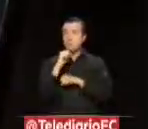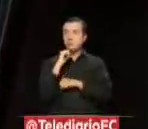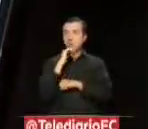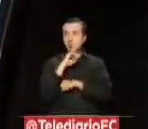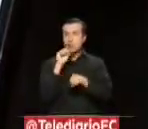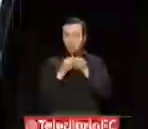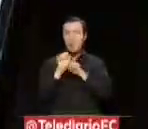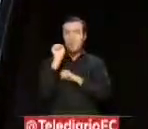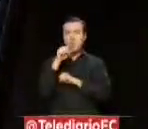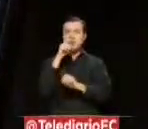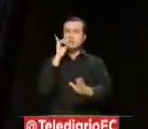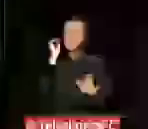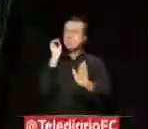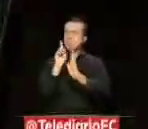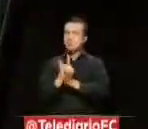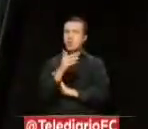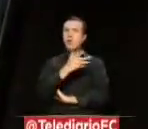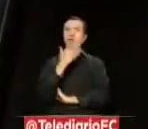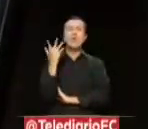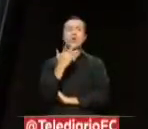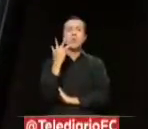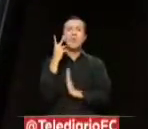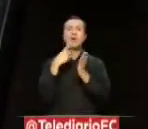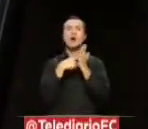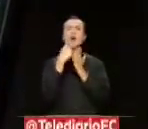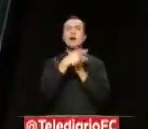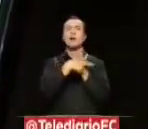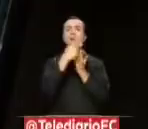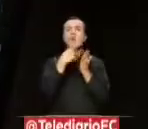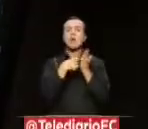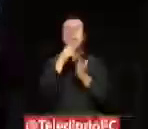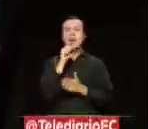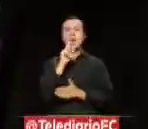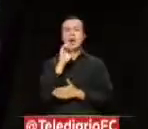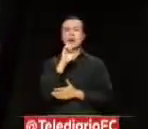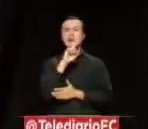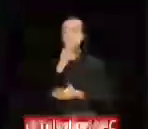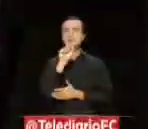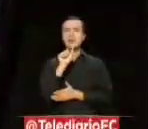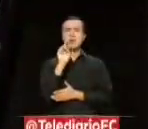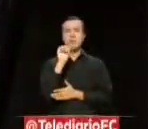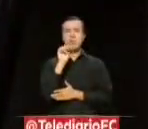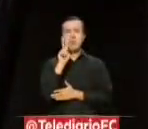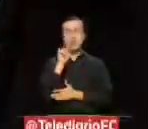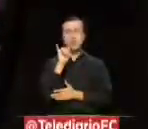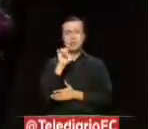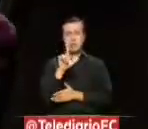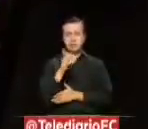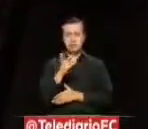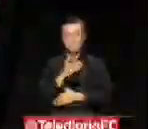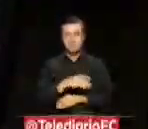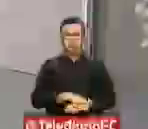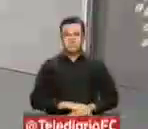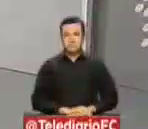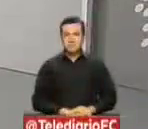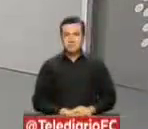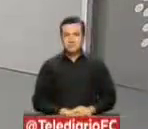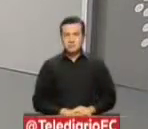puede realizar la denuncia accediendo a la aplicación Arxamóvil. Jocelyn de Mera, Telediario.